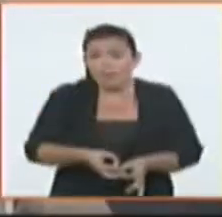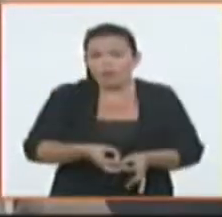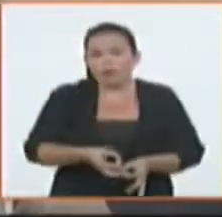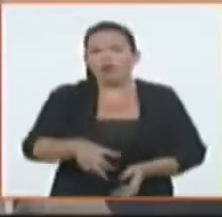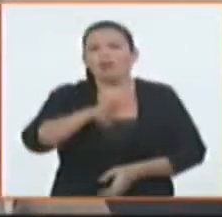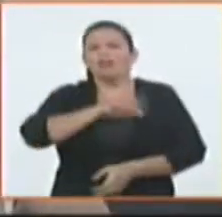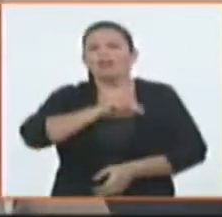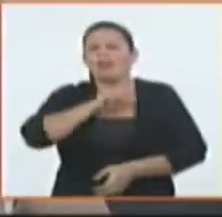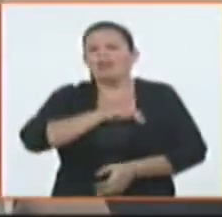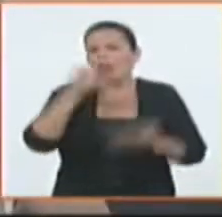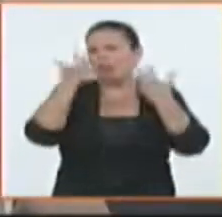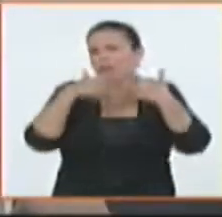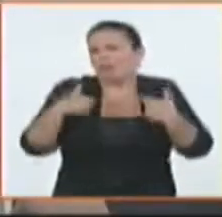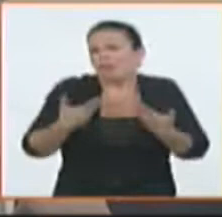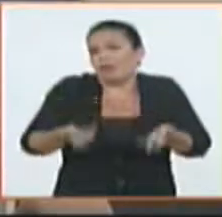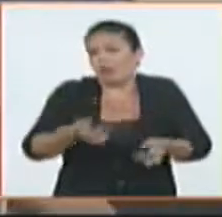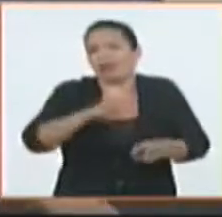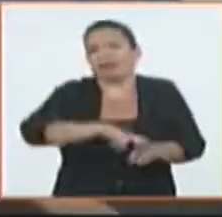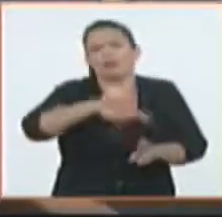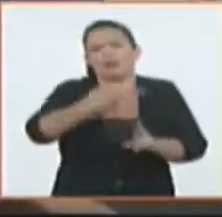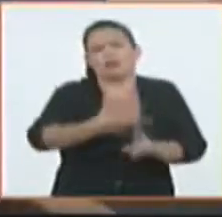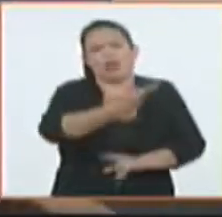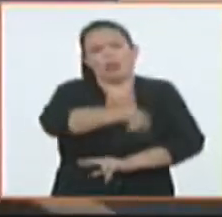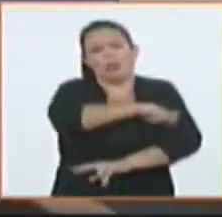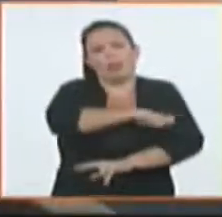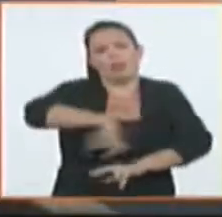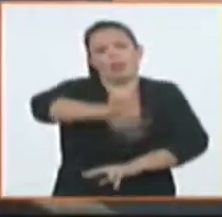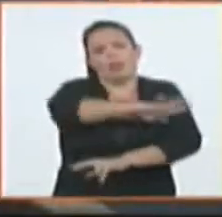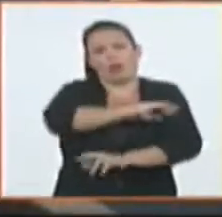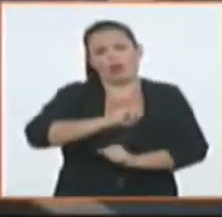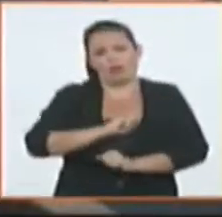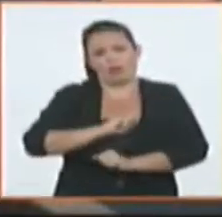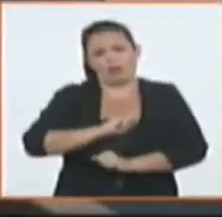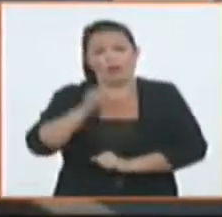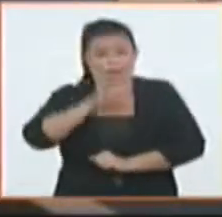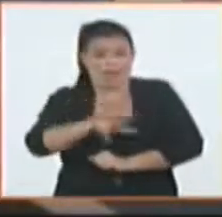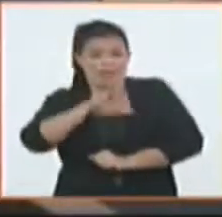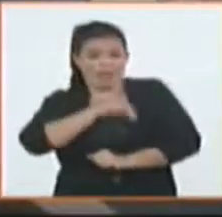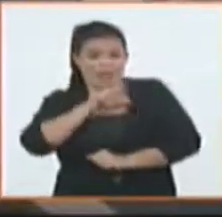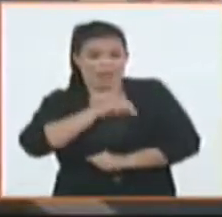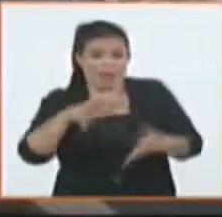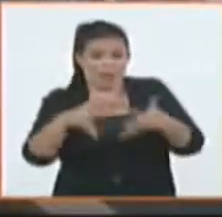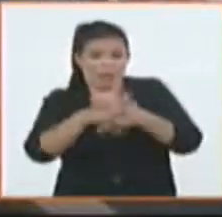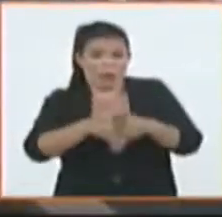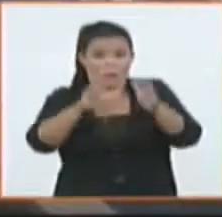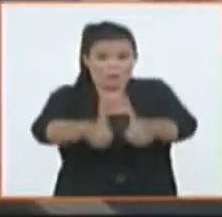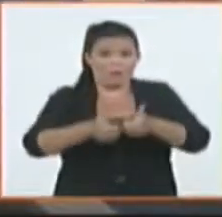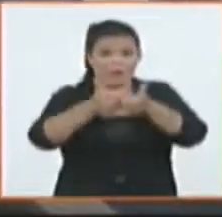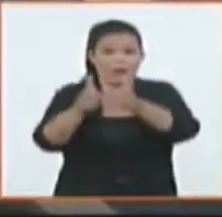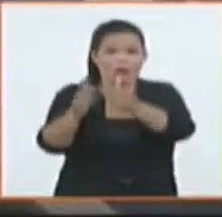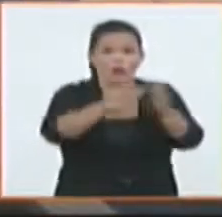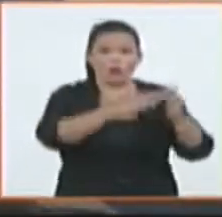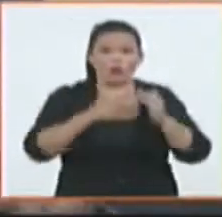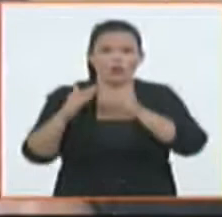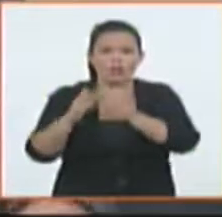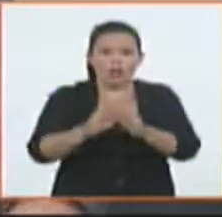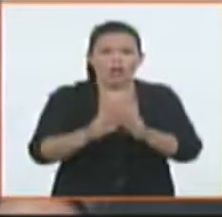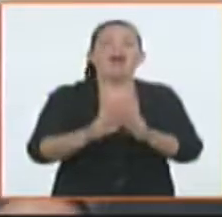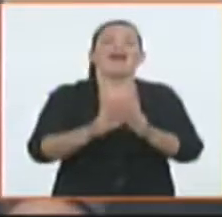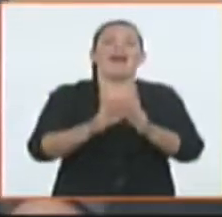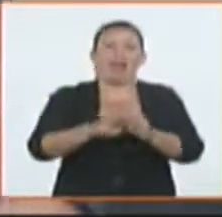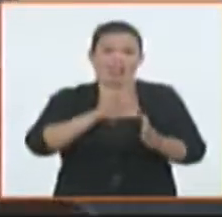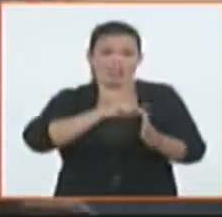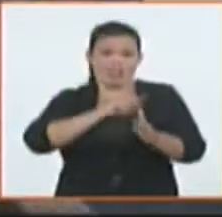capaces de vincularse con el pueblo y hacerlo bien, lo que llega a la Asamblea Municipal en sus delegados es la voz del pueblo, es lo que propone el